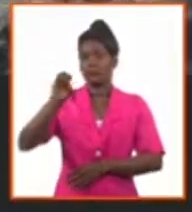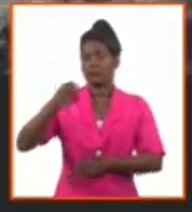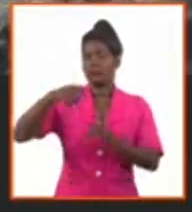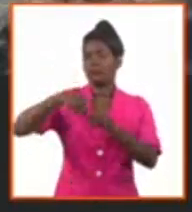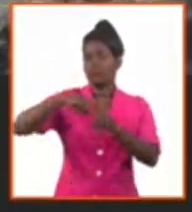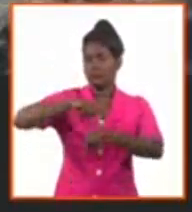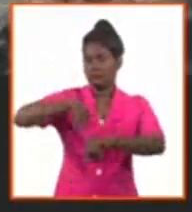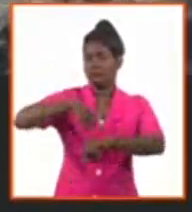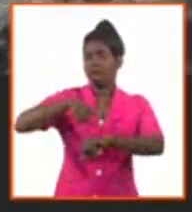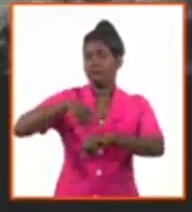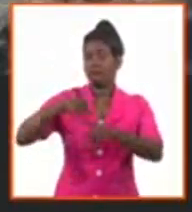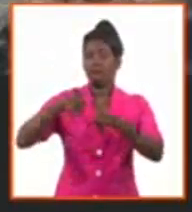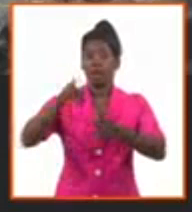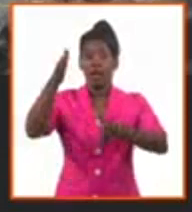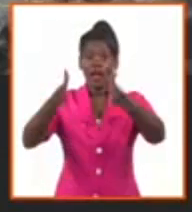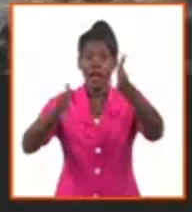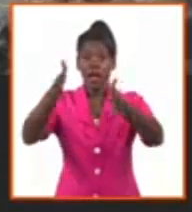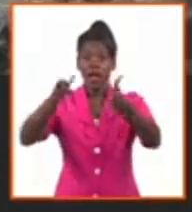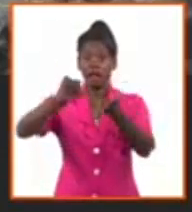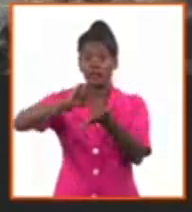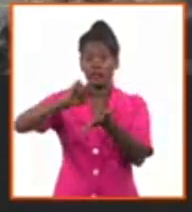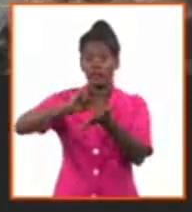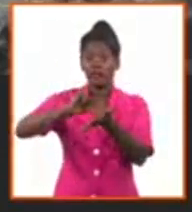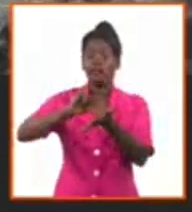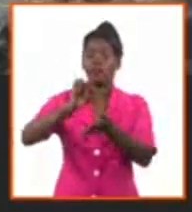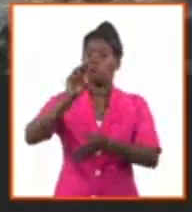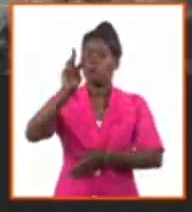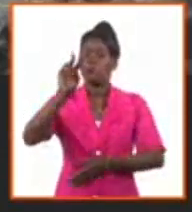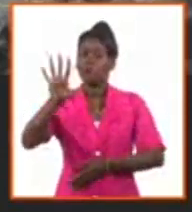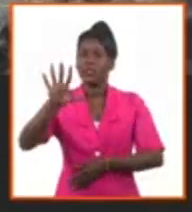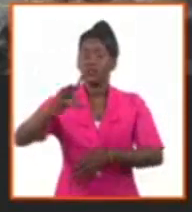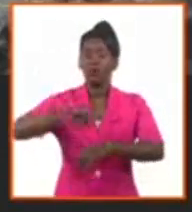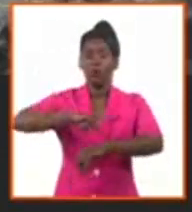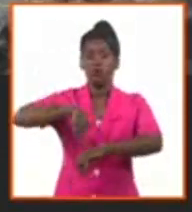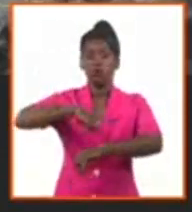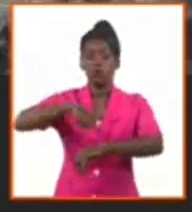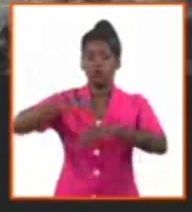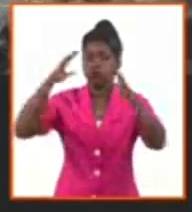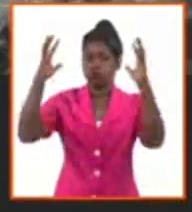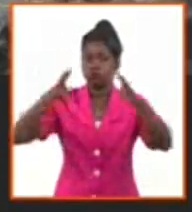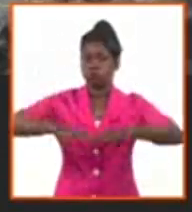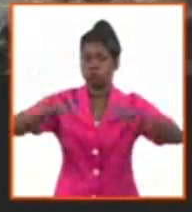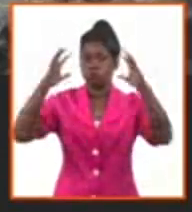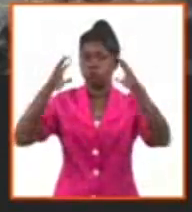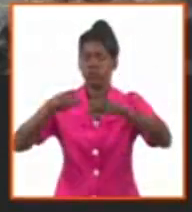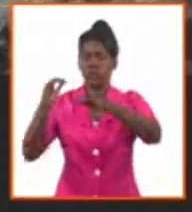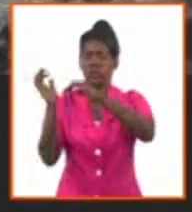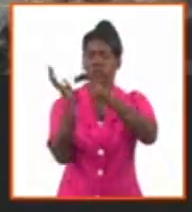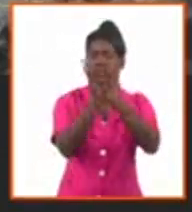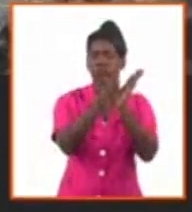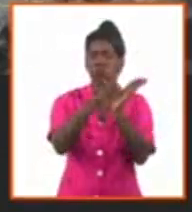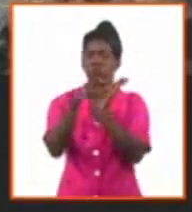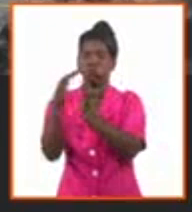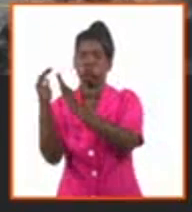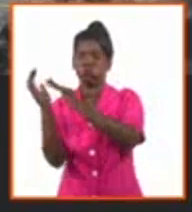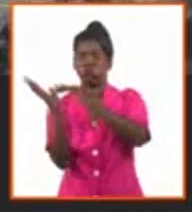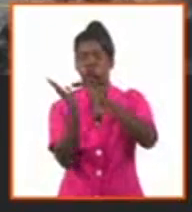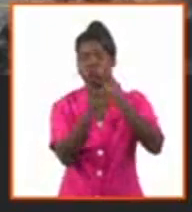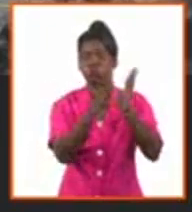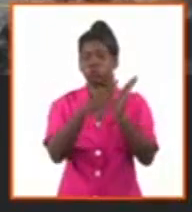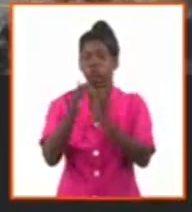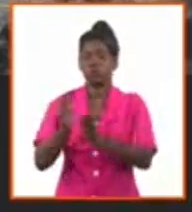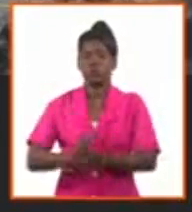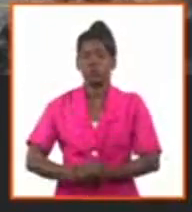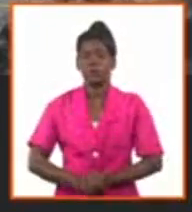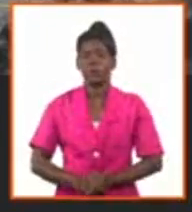hora, mientras que en la región central serán del sudeste hasta 25 kilómetros por hora, con rachas superiores principalmente en las áreas de